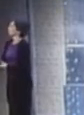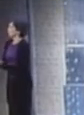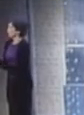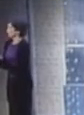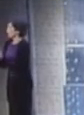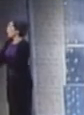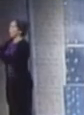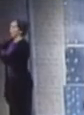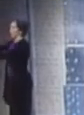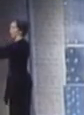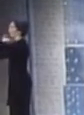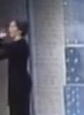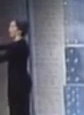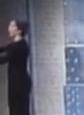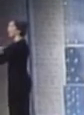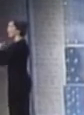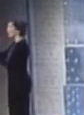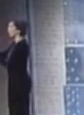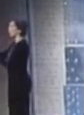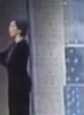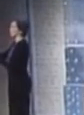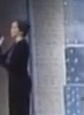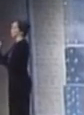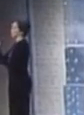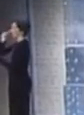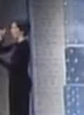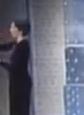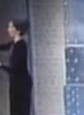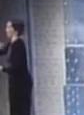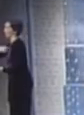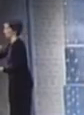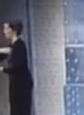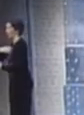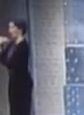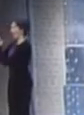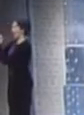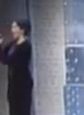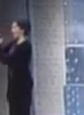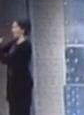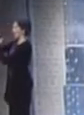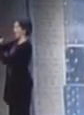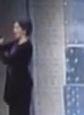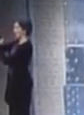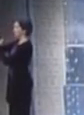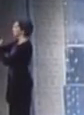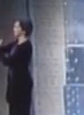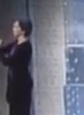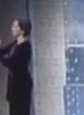cierto porcentaje, pues no podía pasar al siguiente grado. Y aquí la posición se cambia. ¿Por qué? Porque estoy